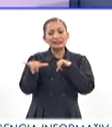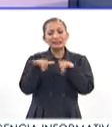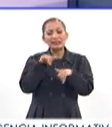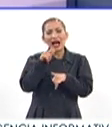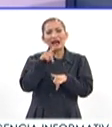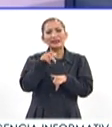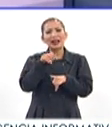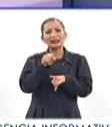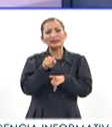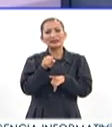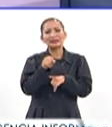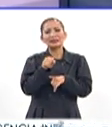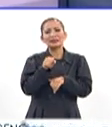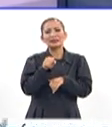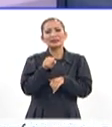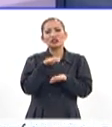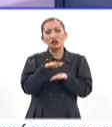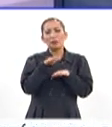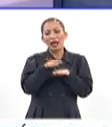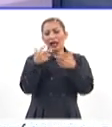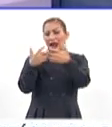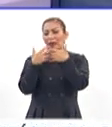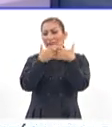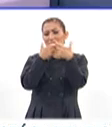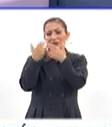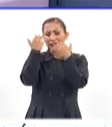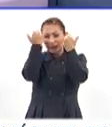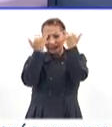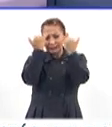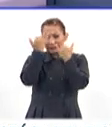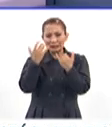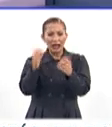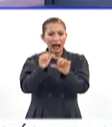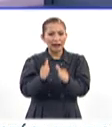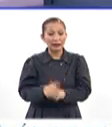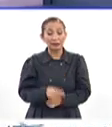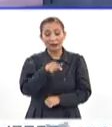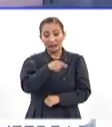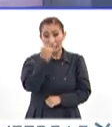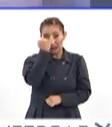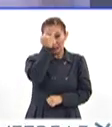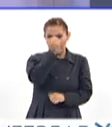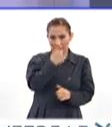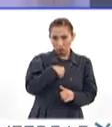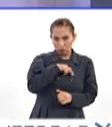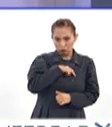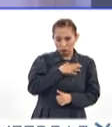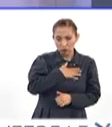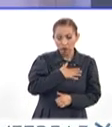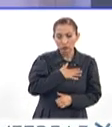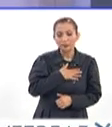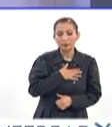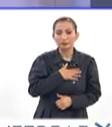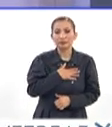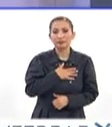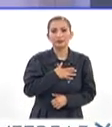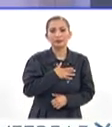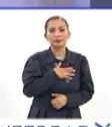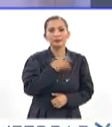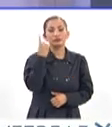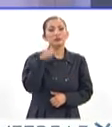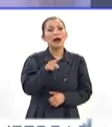este atlas sobre las industrias creativas de México? Es una iniciativa que tuvimos